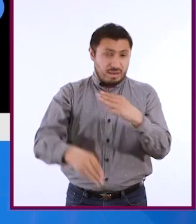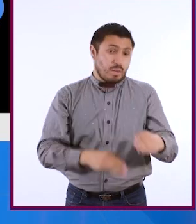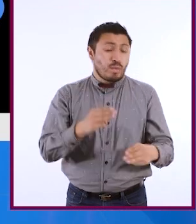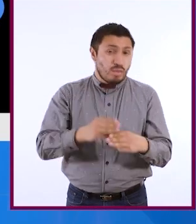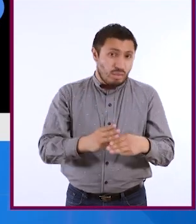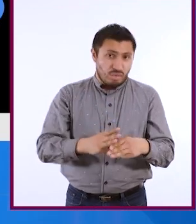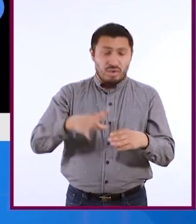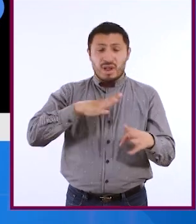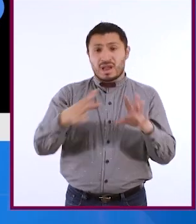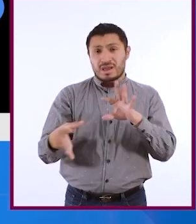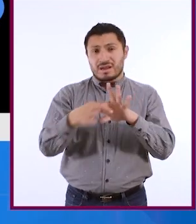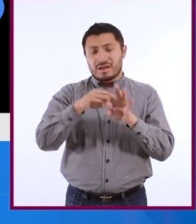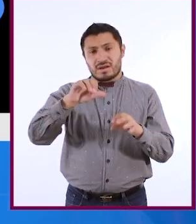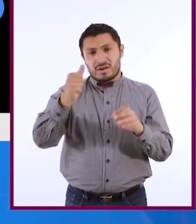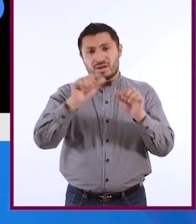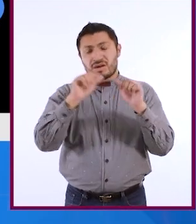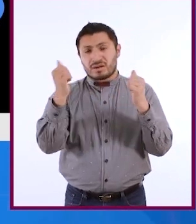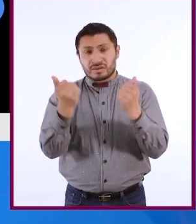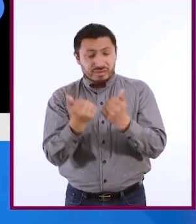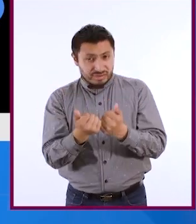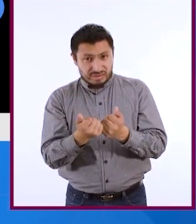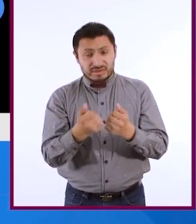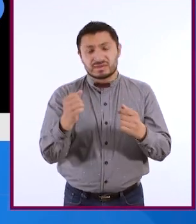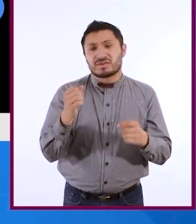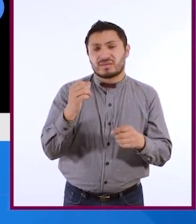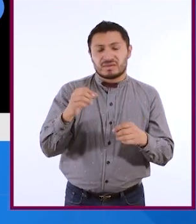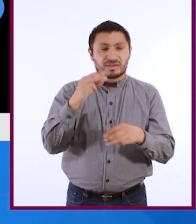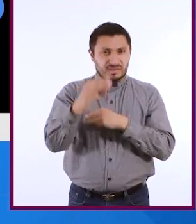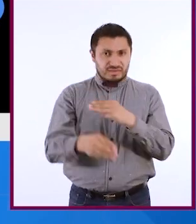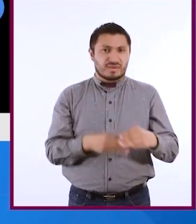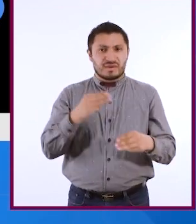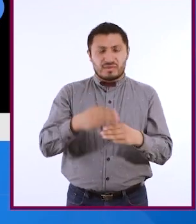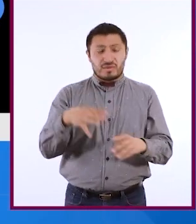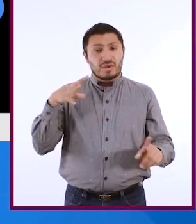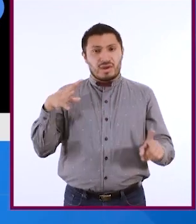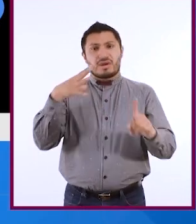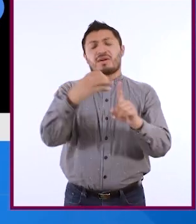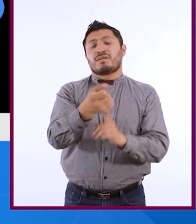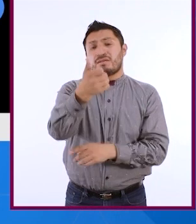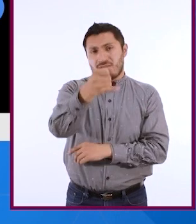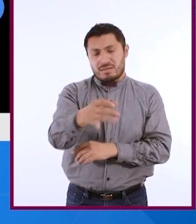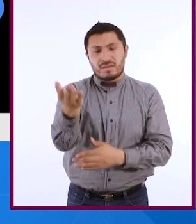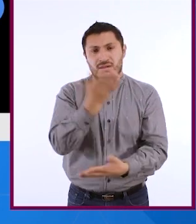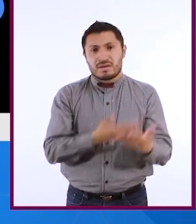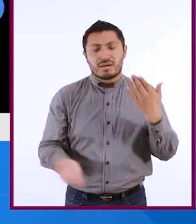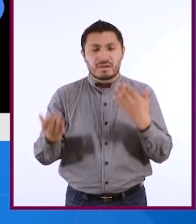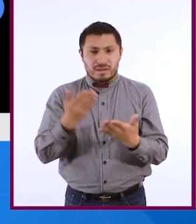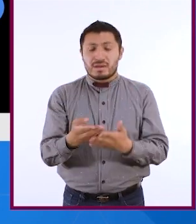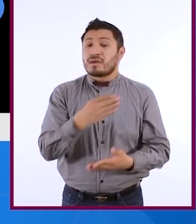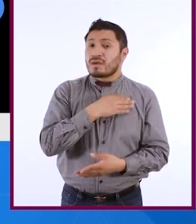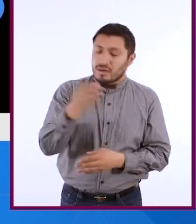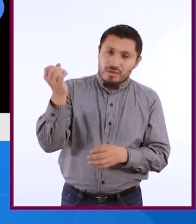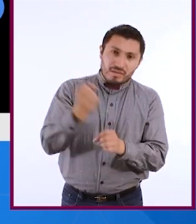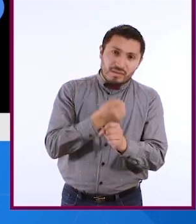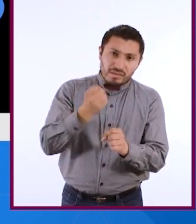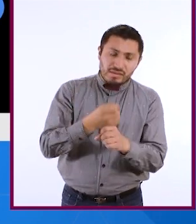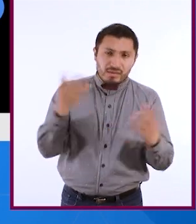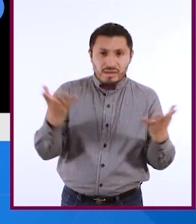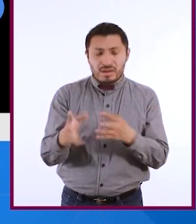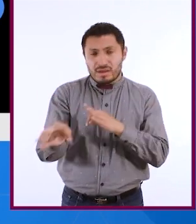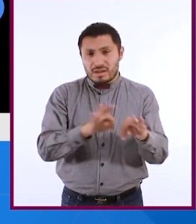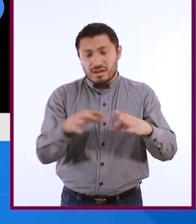otras organizaciones sociales o con redes de organizaciones en el mundo y que logran así compartir buenas prácticas y hacer